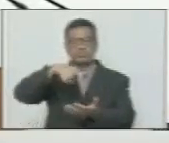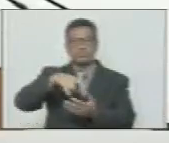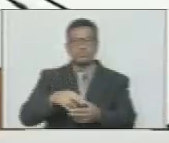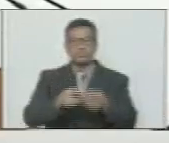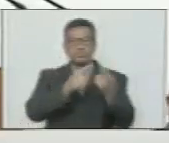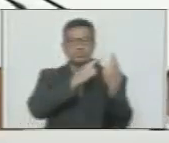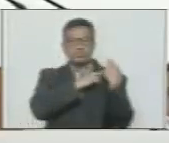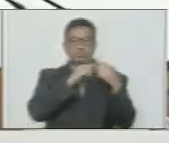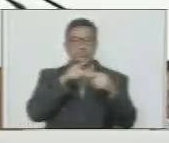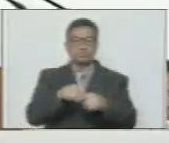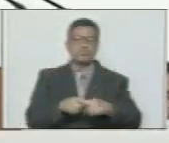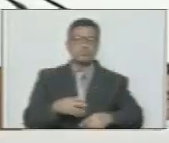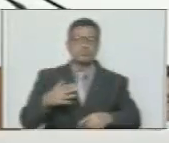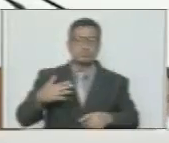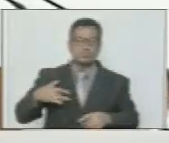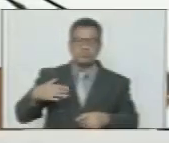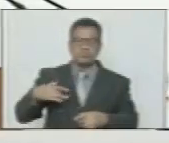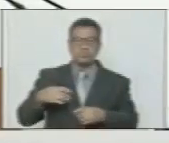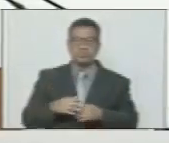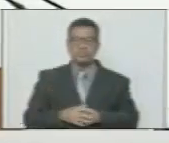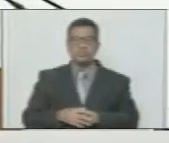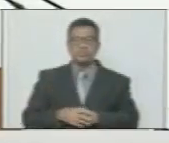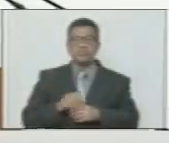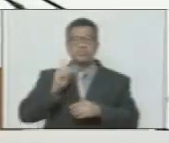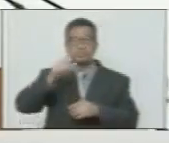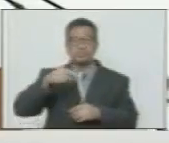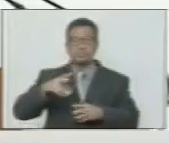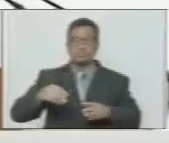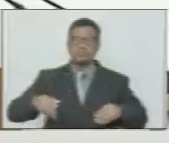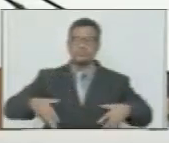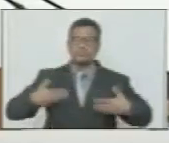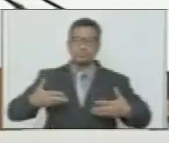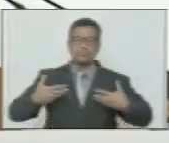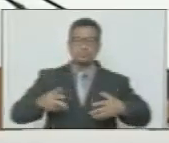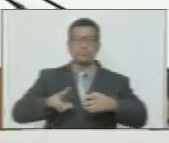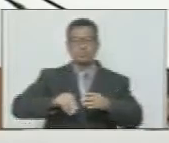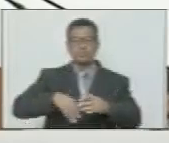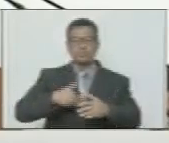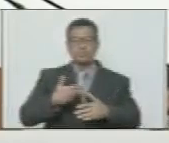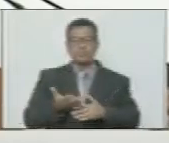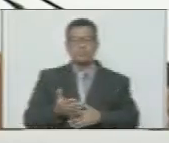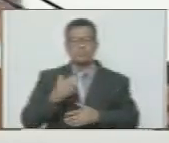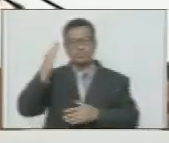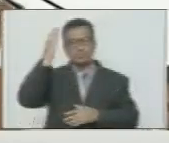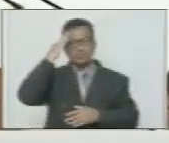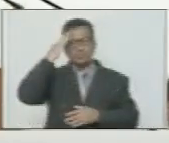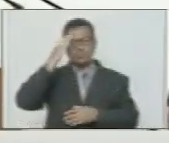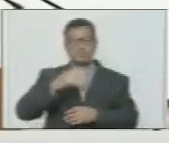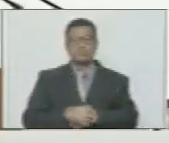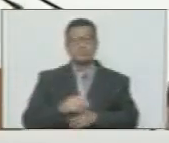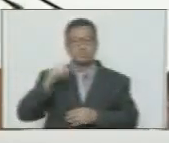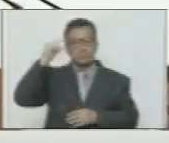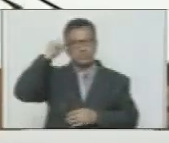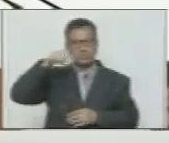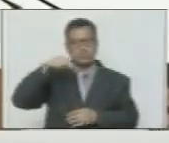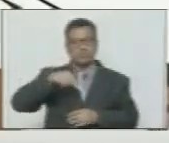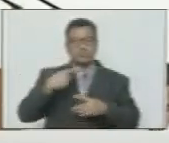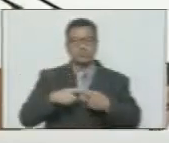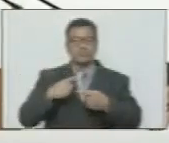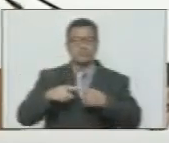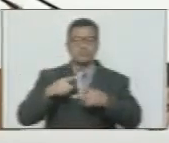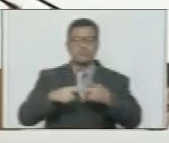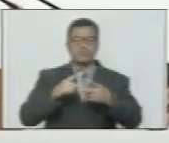Carabobo representa un sentimiento, pero también la alegría de poder saber que hoy